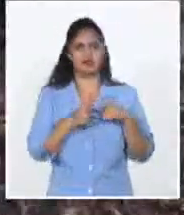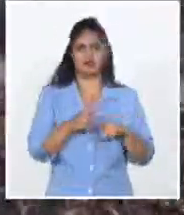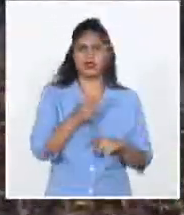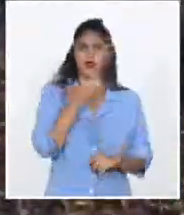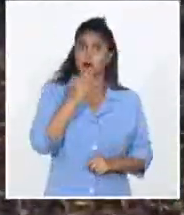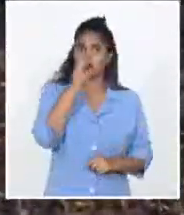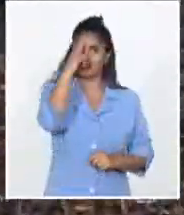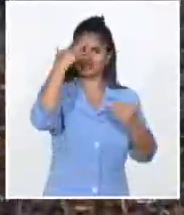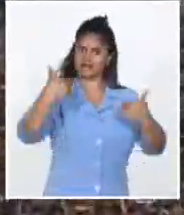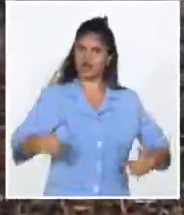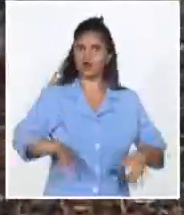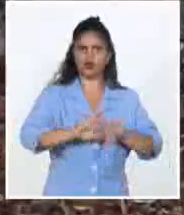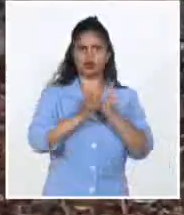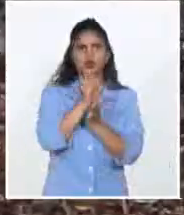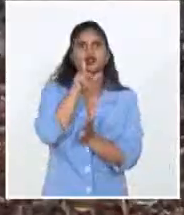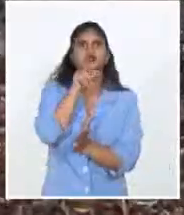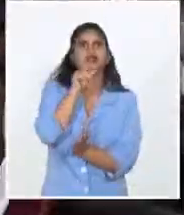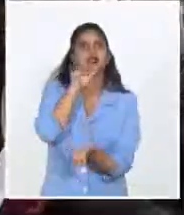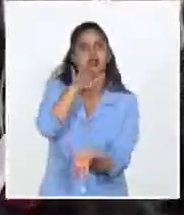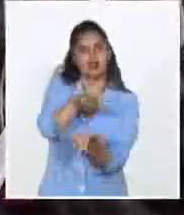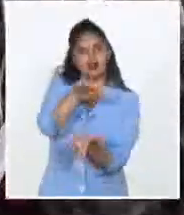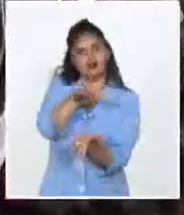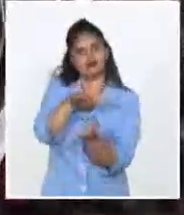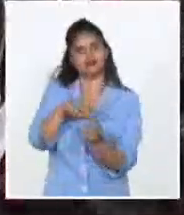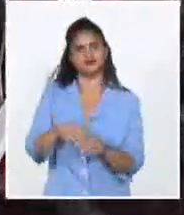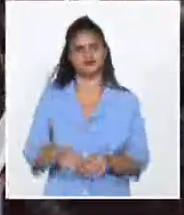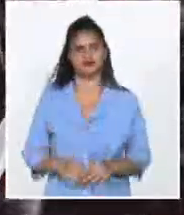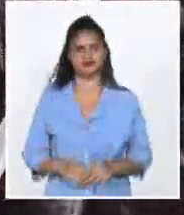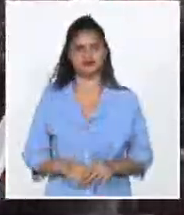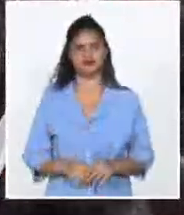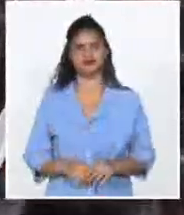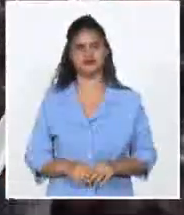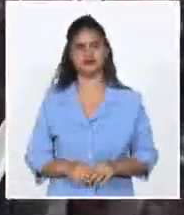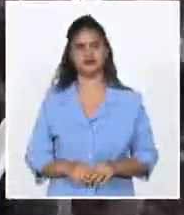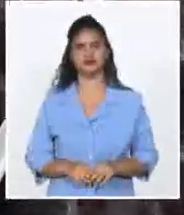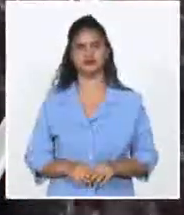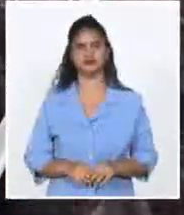produciendo esta camada de codornices. Rosalina Tamayo Arañó, Canal Cubano de Noticias.